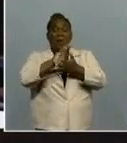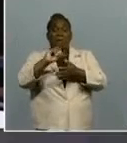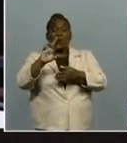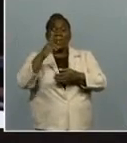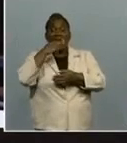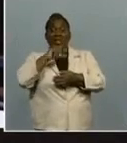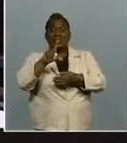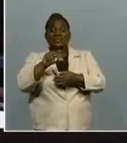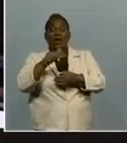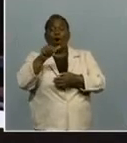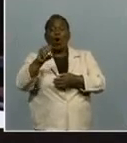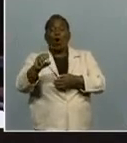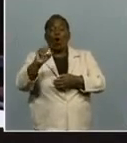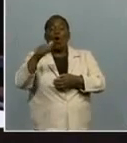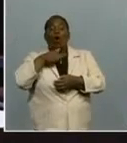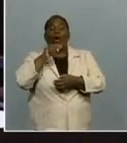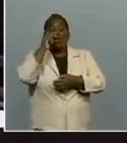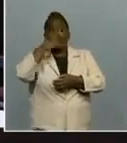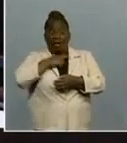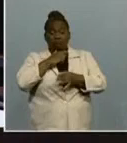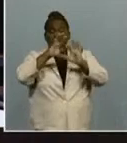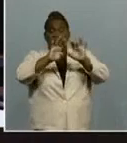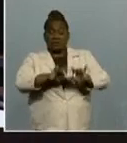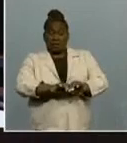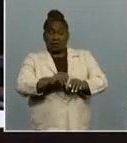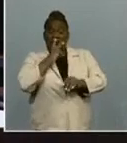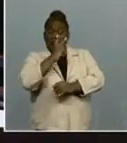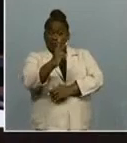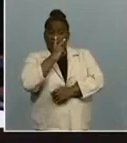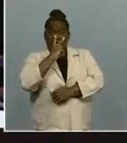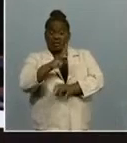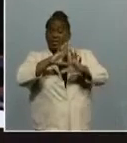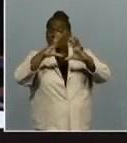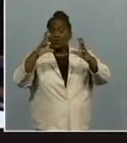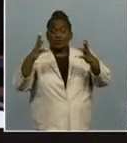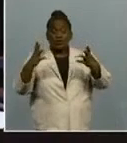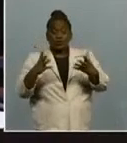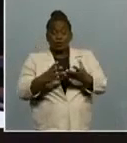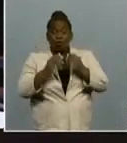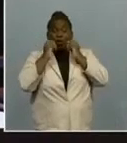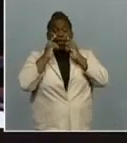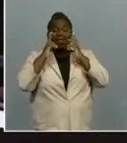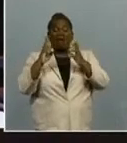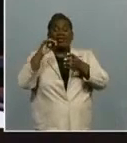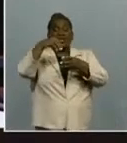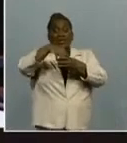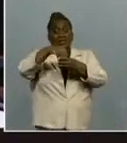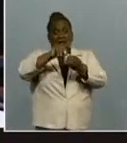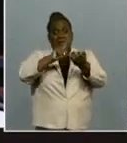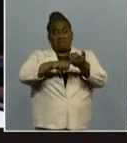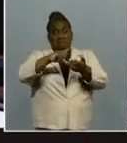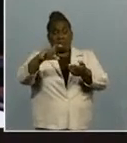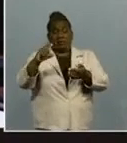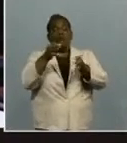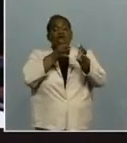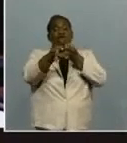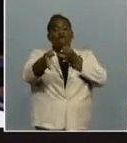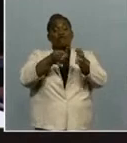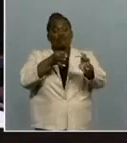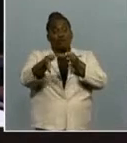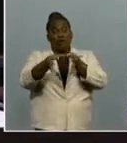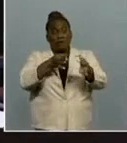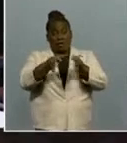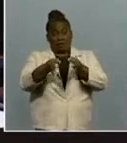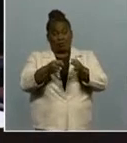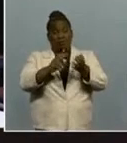ojeda para la secretaría que atenderá toda la actividad de la vida interna del partido y el funcionamiento de la